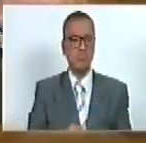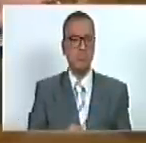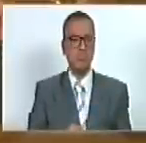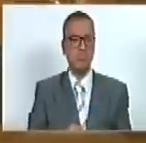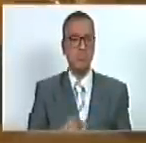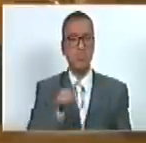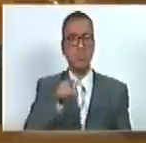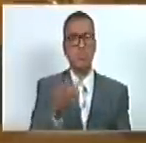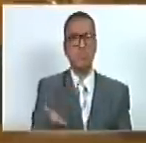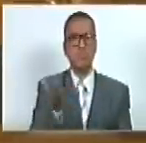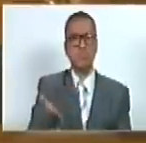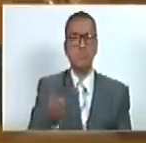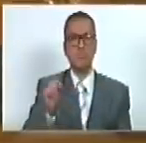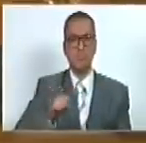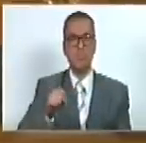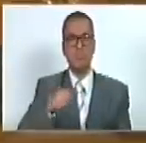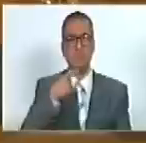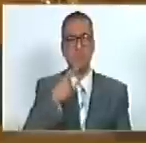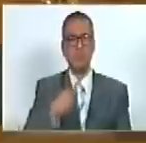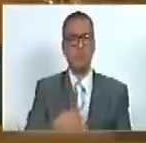Es importante, sí,